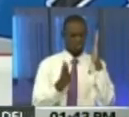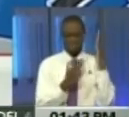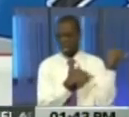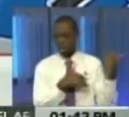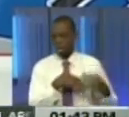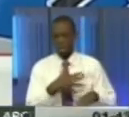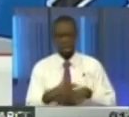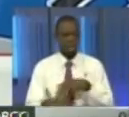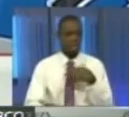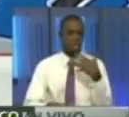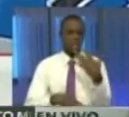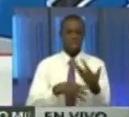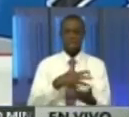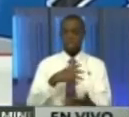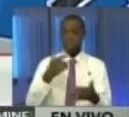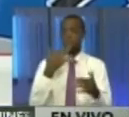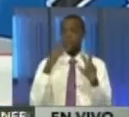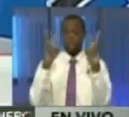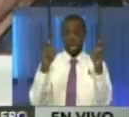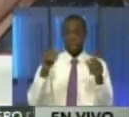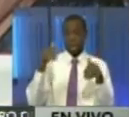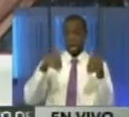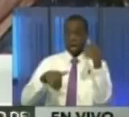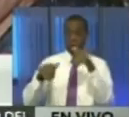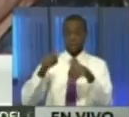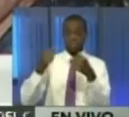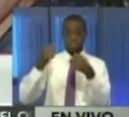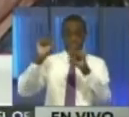un referendo como el revocatorio significa